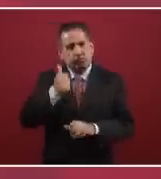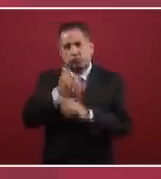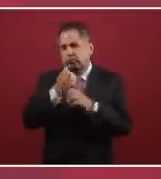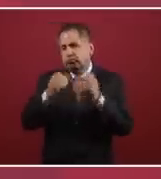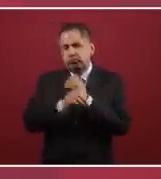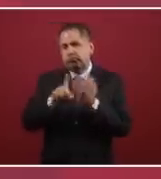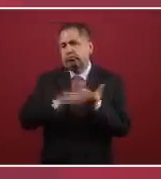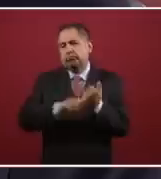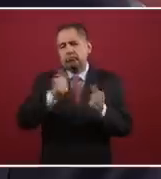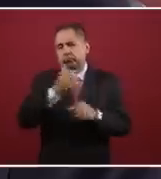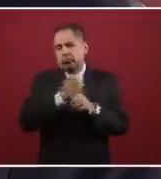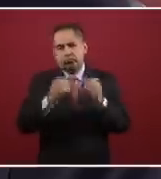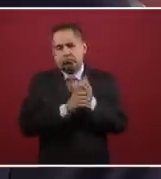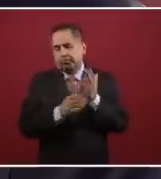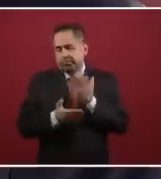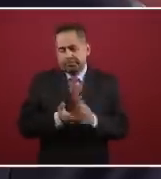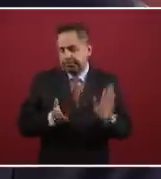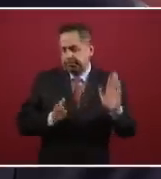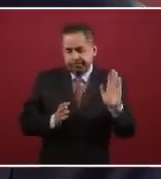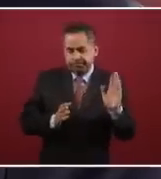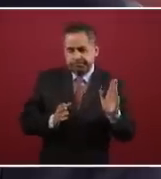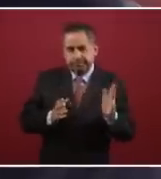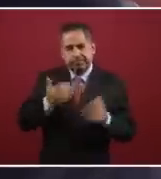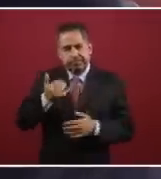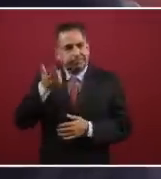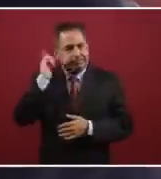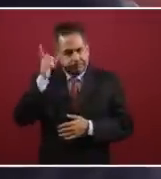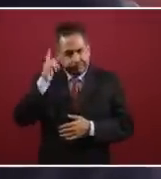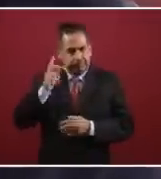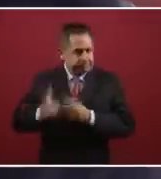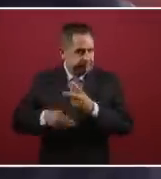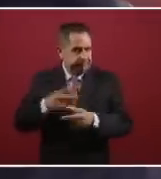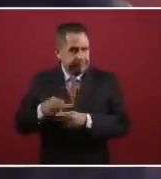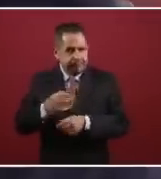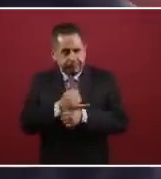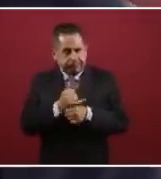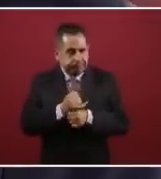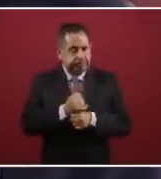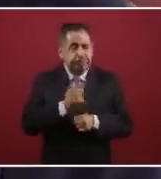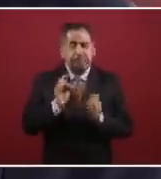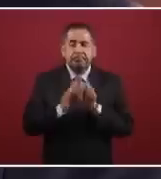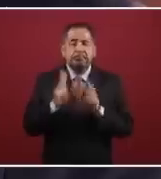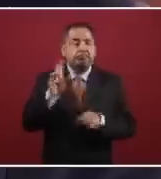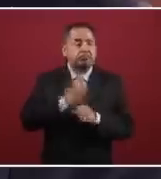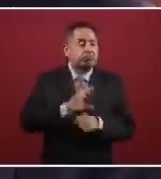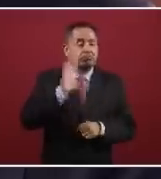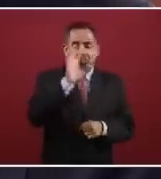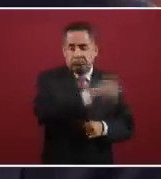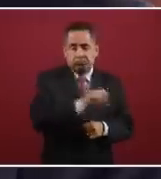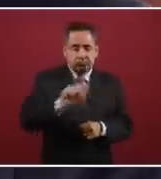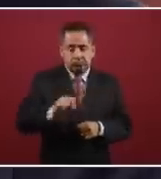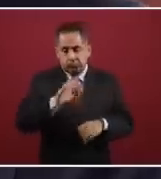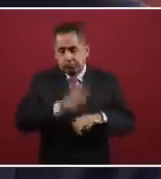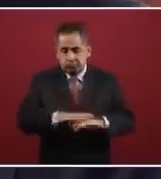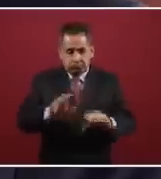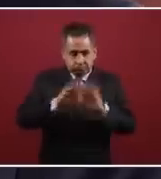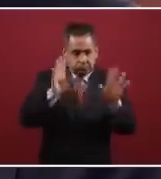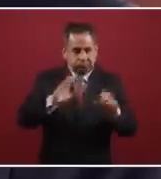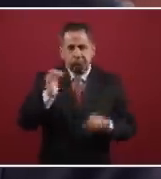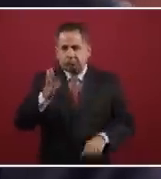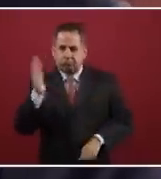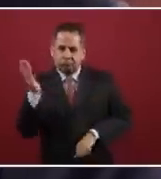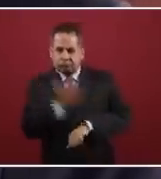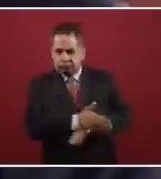causas, que ojalá y algún día se esclarezca y se